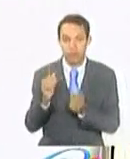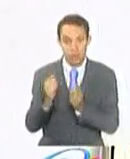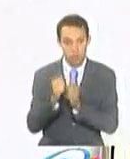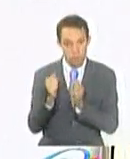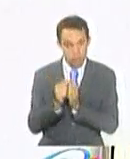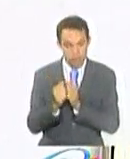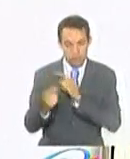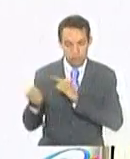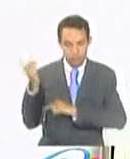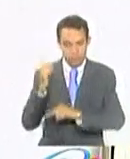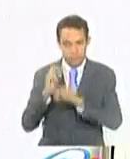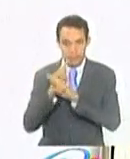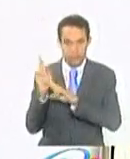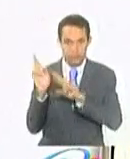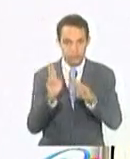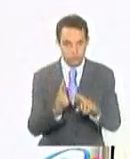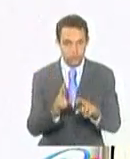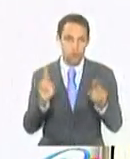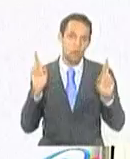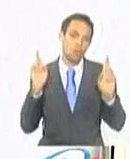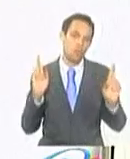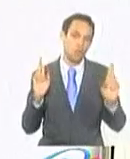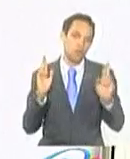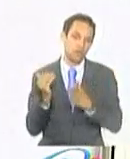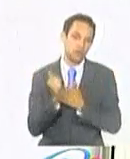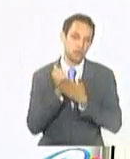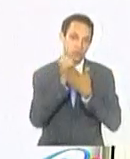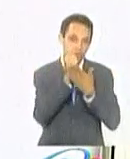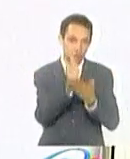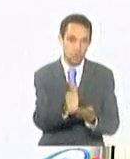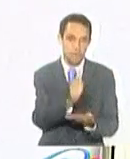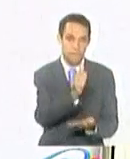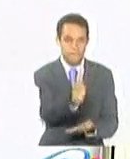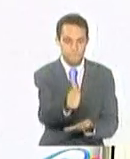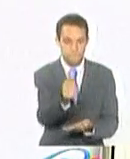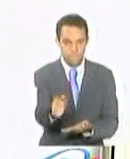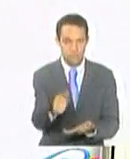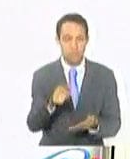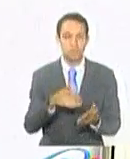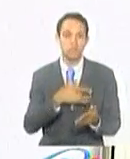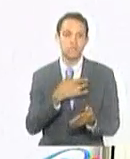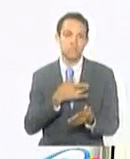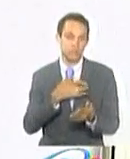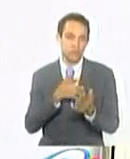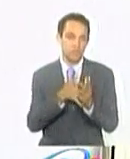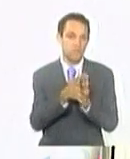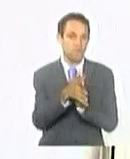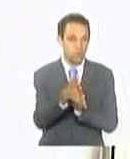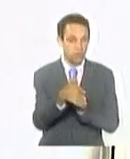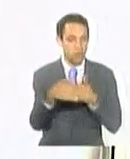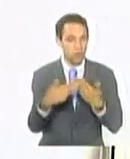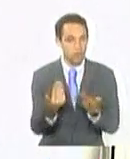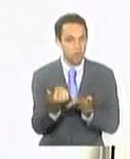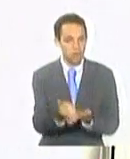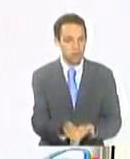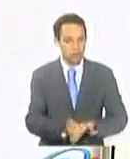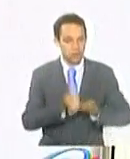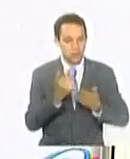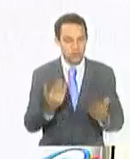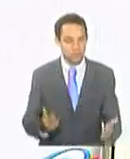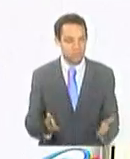Dr Enrique rojas Esperamos que le sirvan como mucha gente manifiesta en todo el país las ayudas son